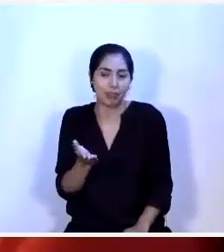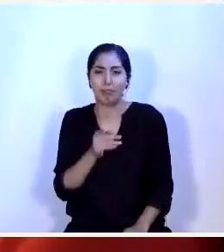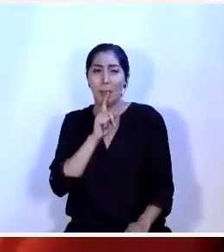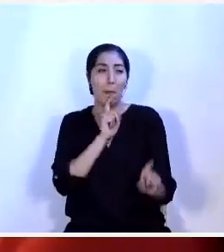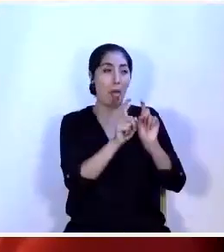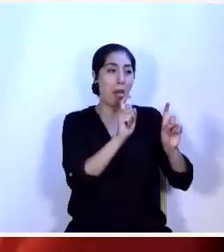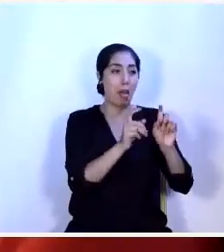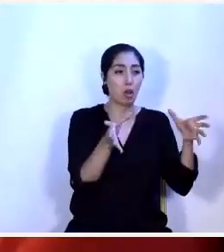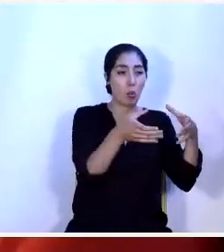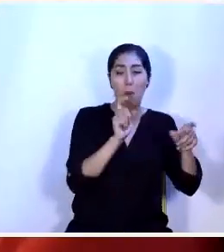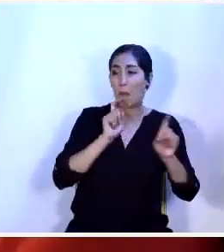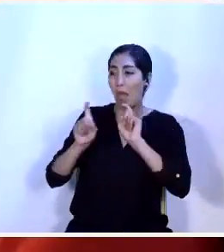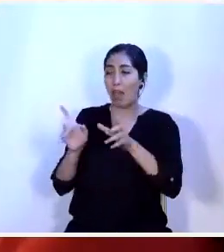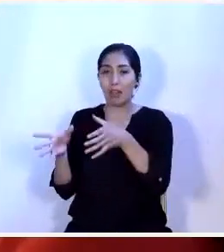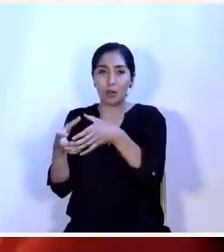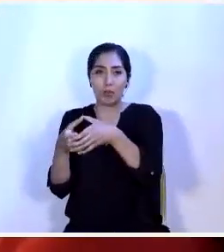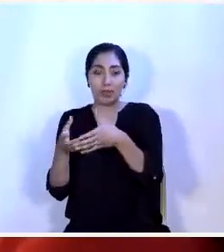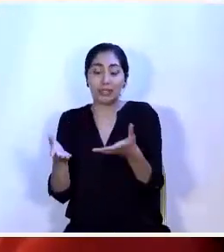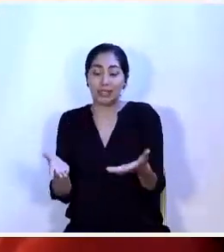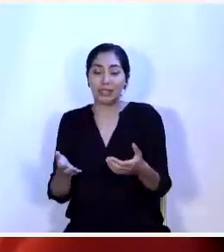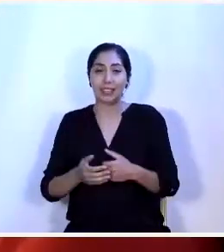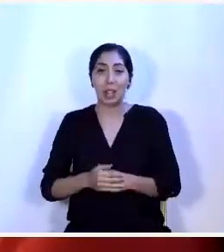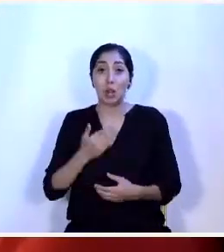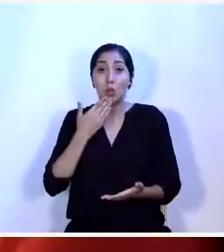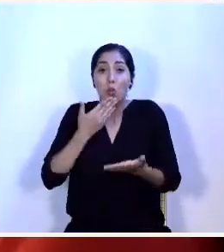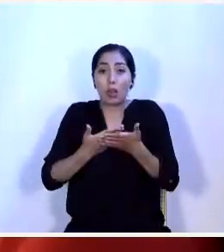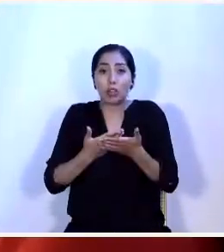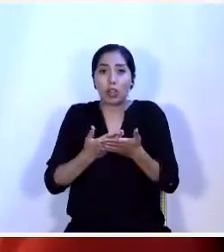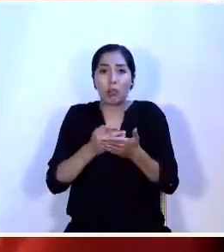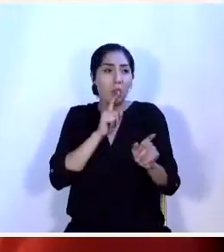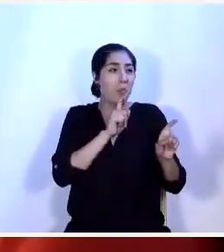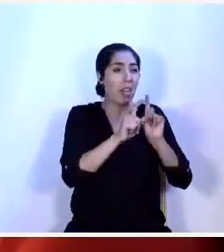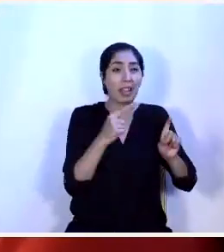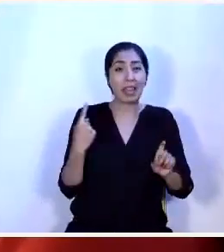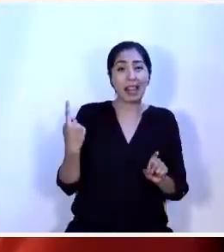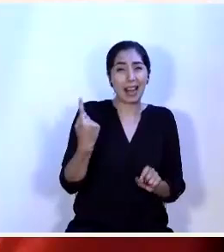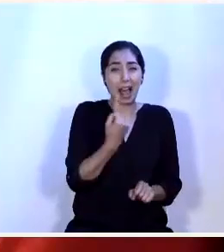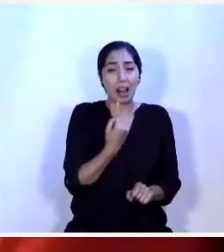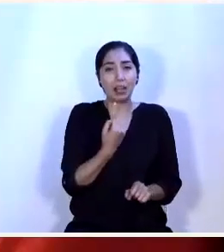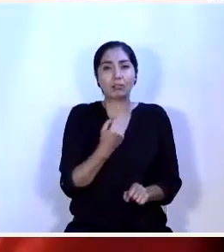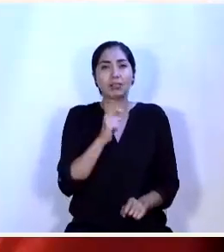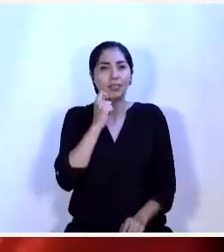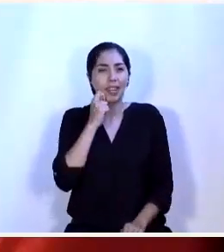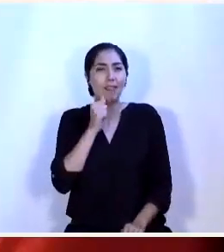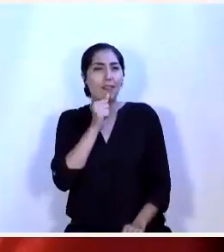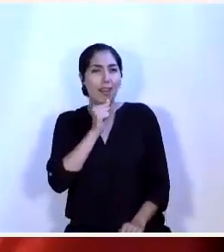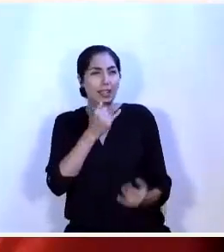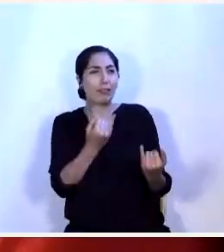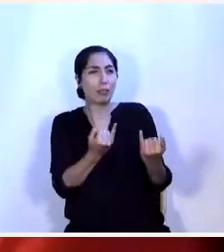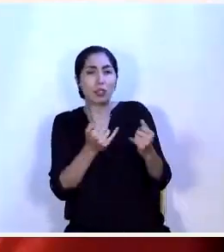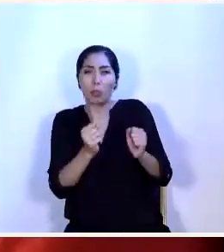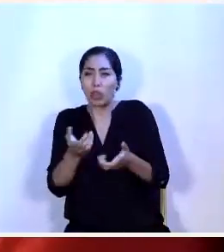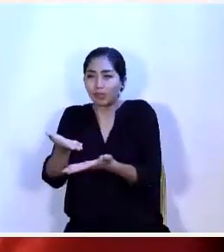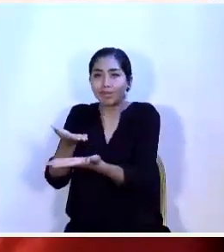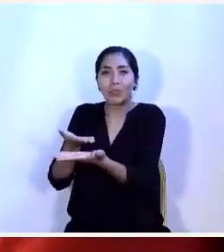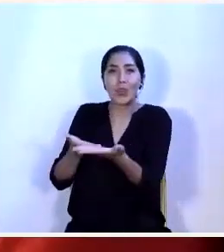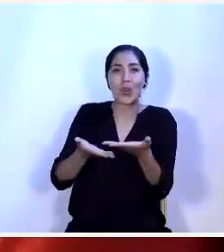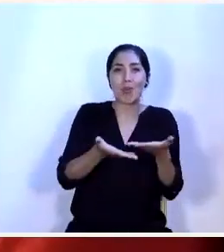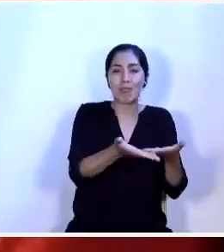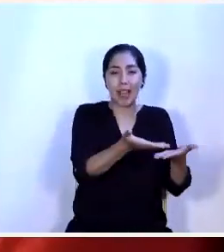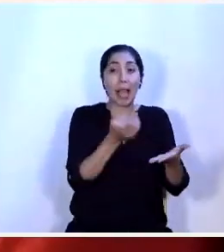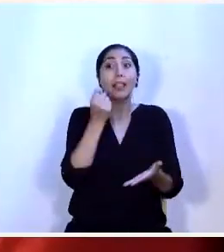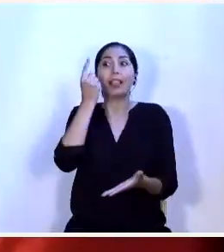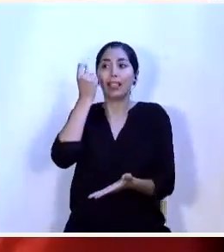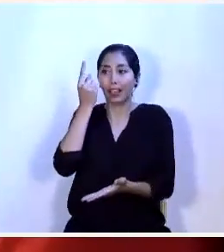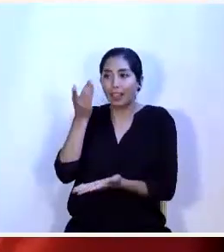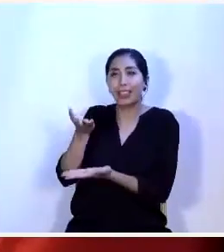cada grupo, pero cuando se generaliza se pierden los detalles, se rompe un poquito la posibilidad de convivencia, la posibilidad de entenderse